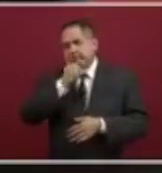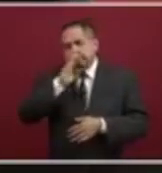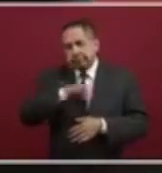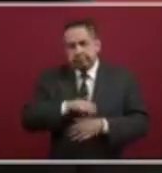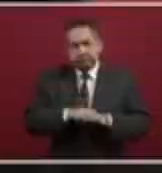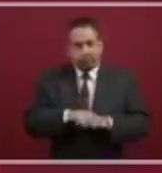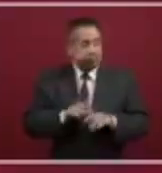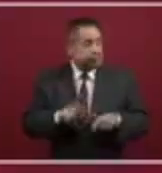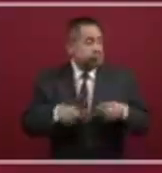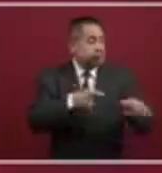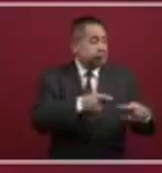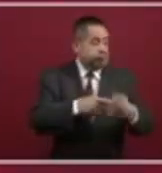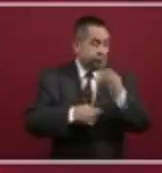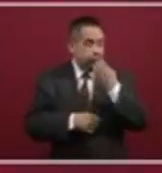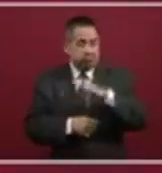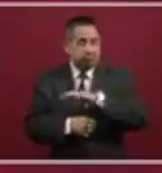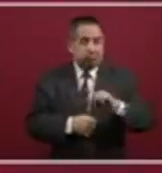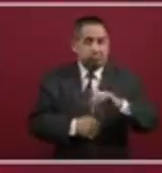privatizador,